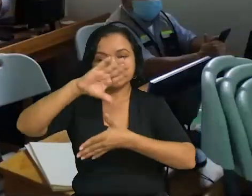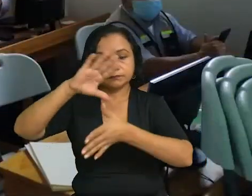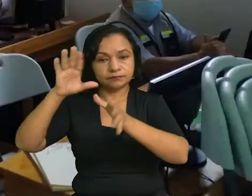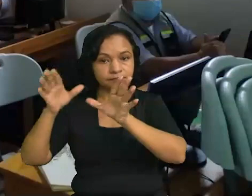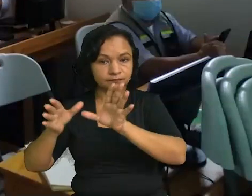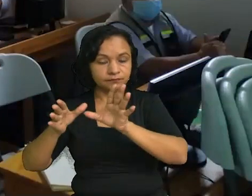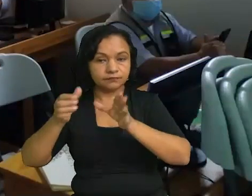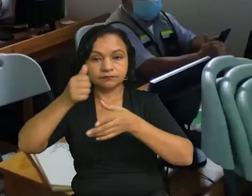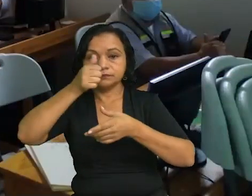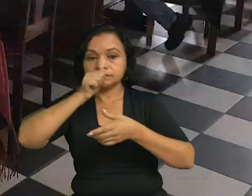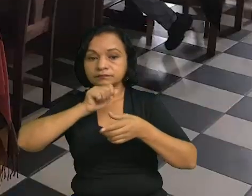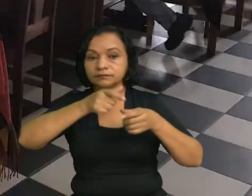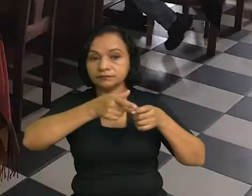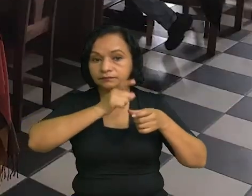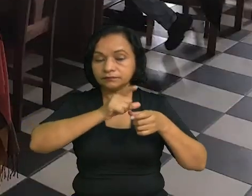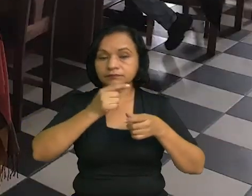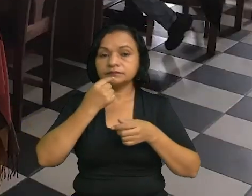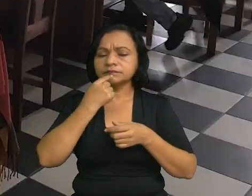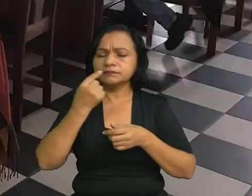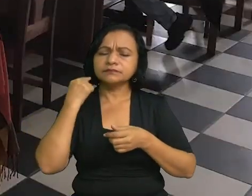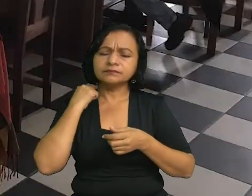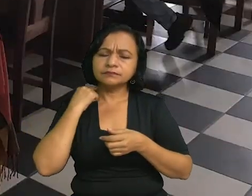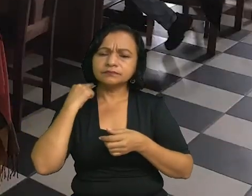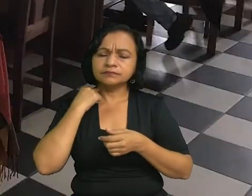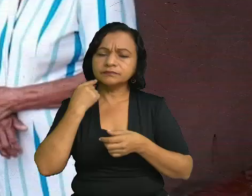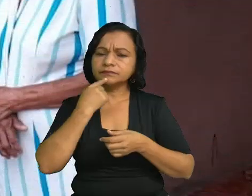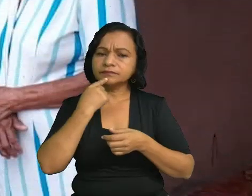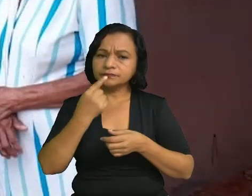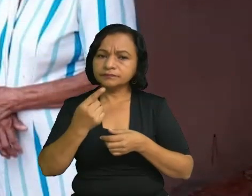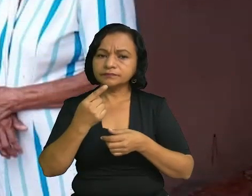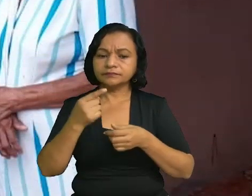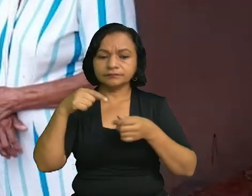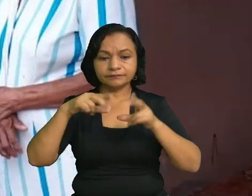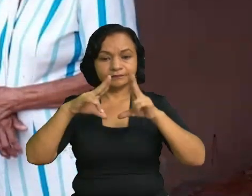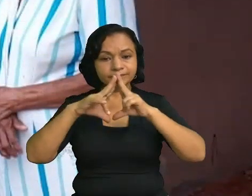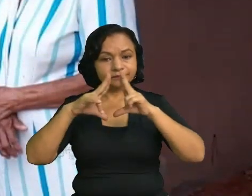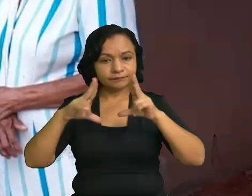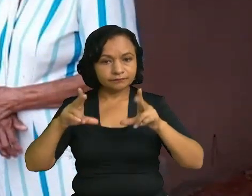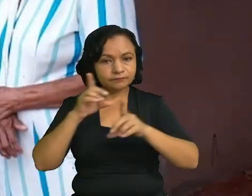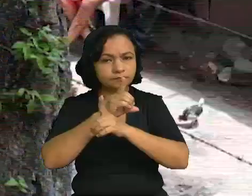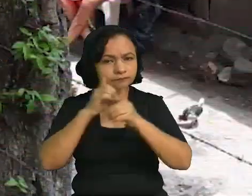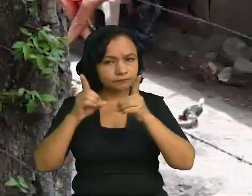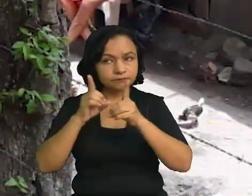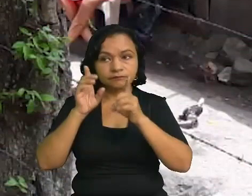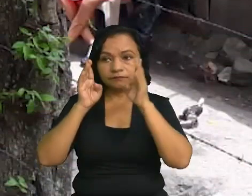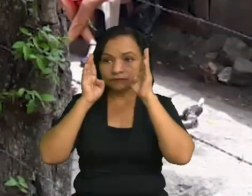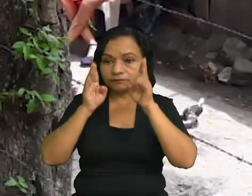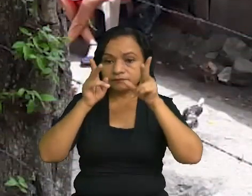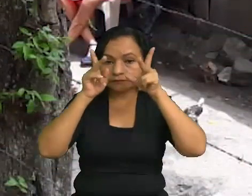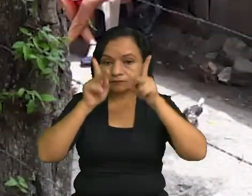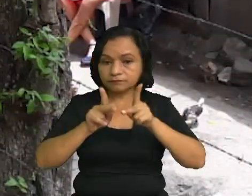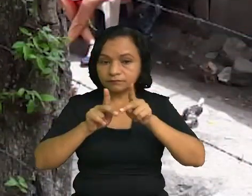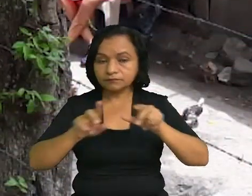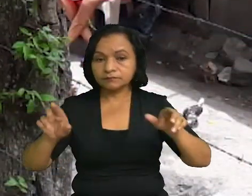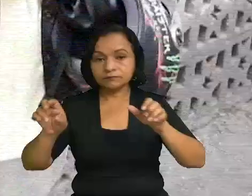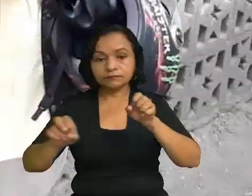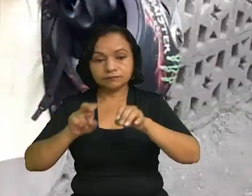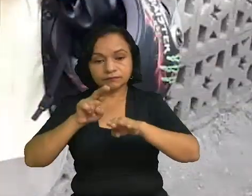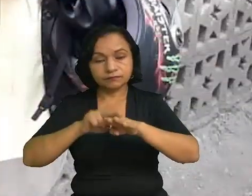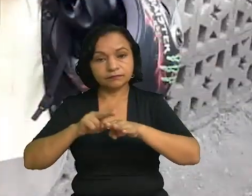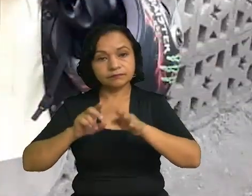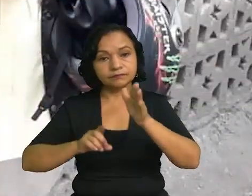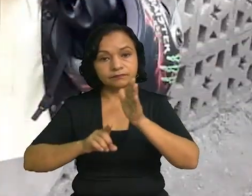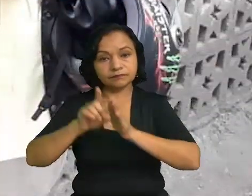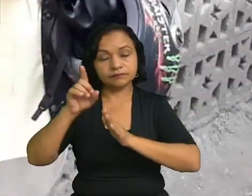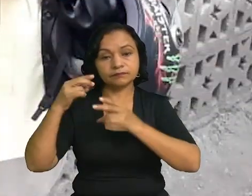saneamiento porque siempre hemos dicho de que también nosotros debemos estar alineado además del plan nacional de desarrollo humano con los